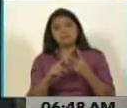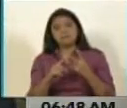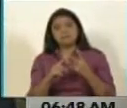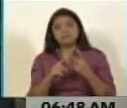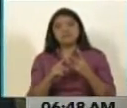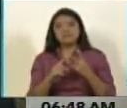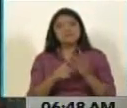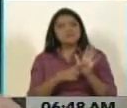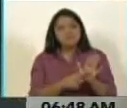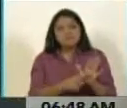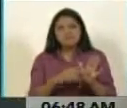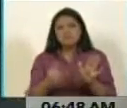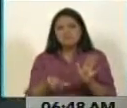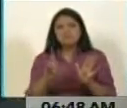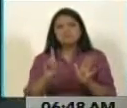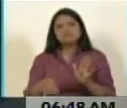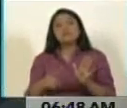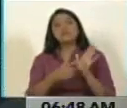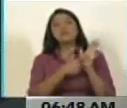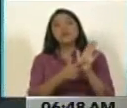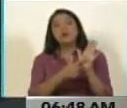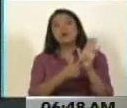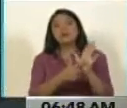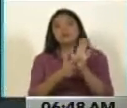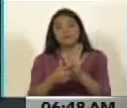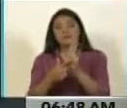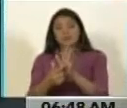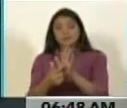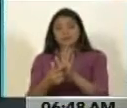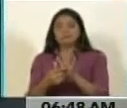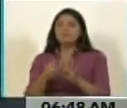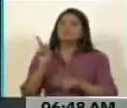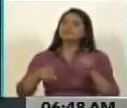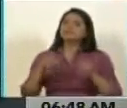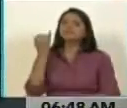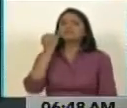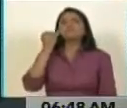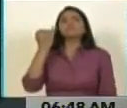van a existir las muestras de algunas iniciativas